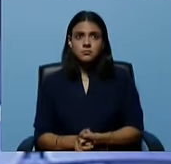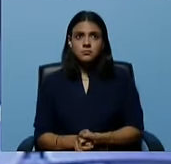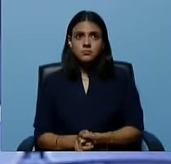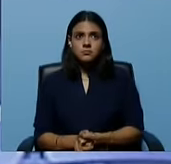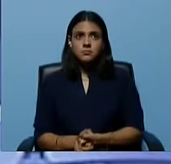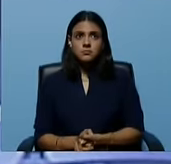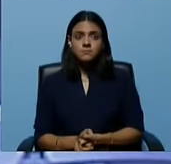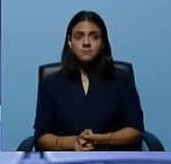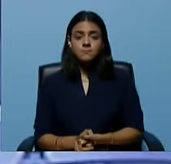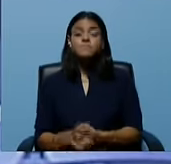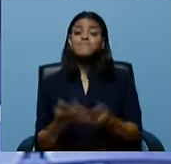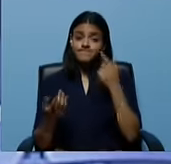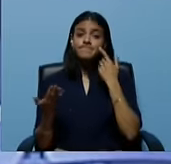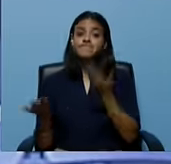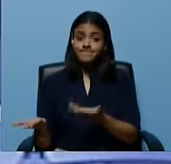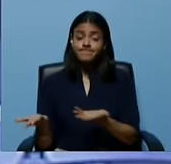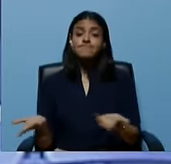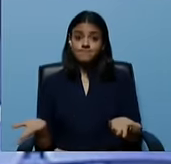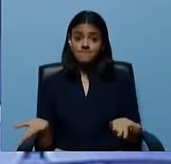En todo caso,